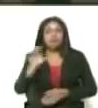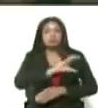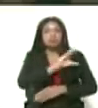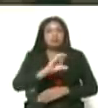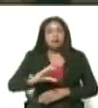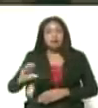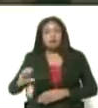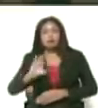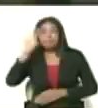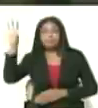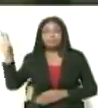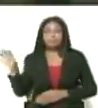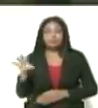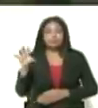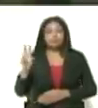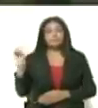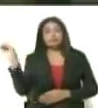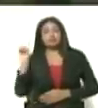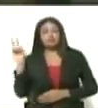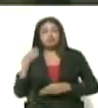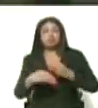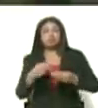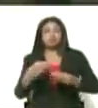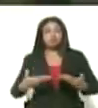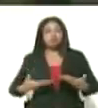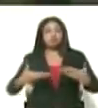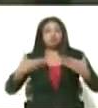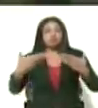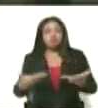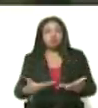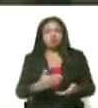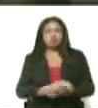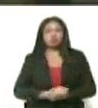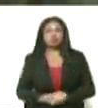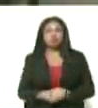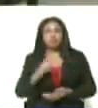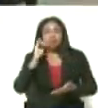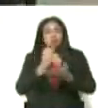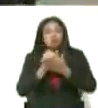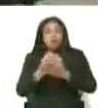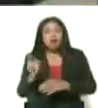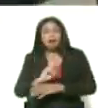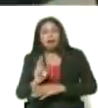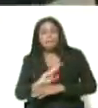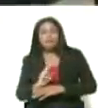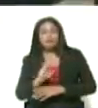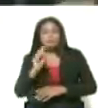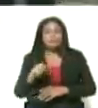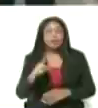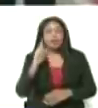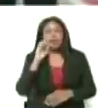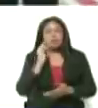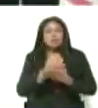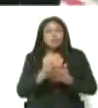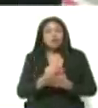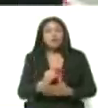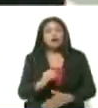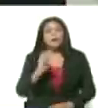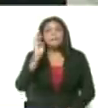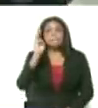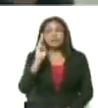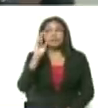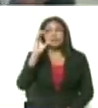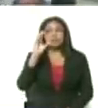países del Caribe. Venezuela hizo una donación de pruebas rápidas y de pruebas PCR, vamos a ver las